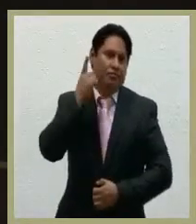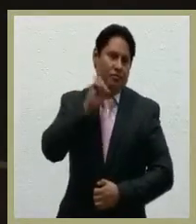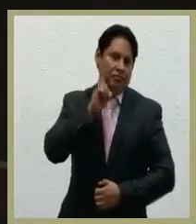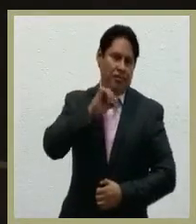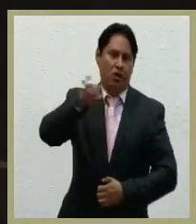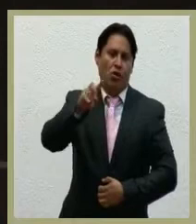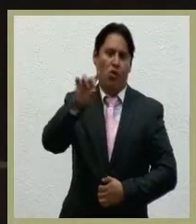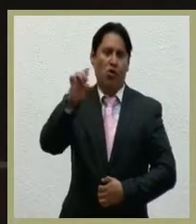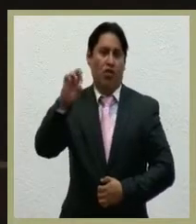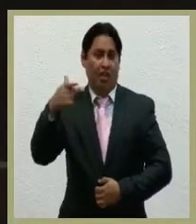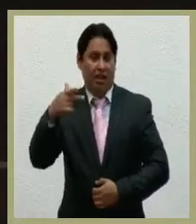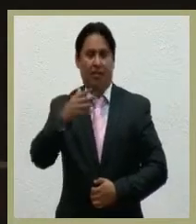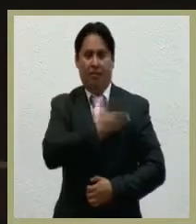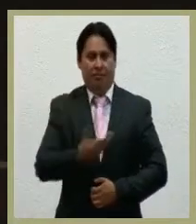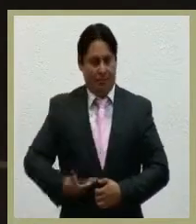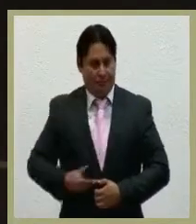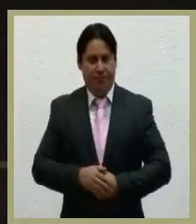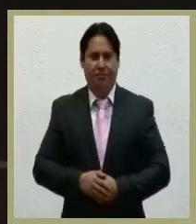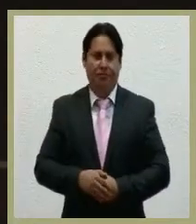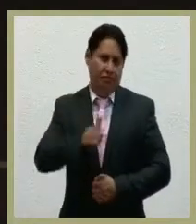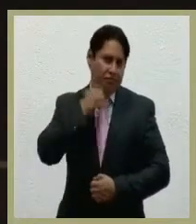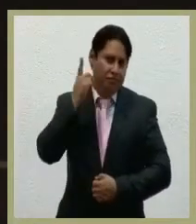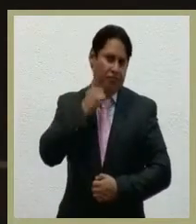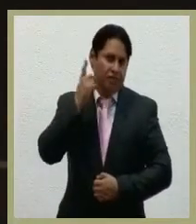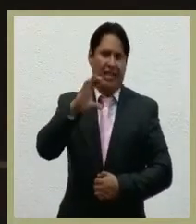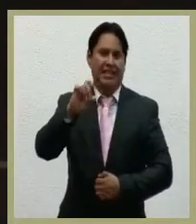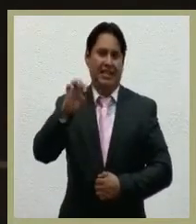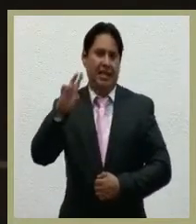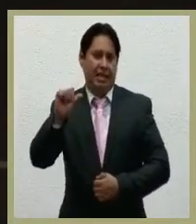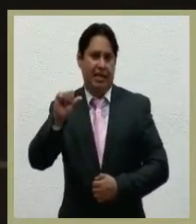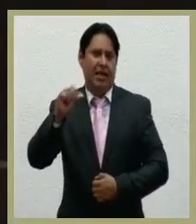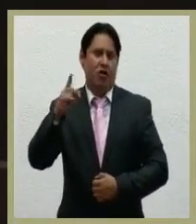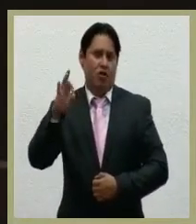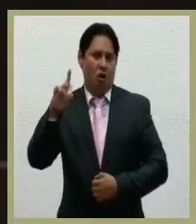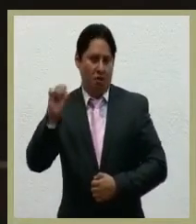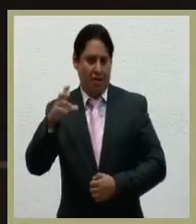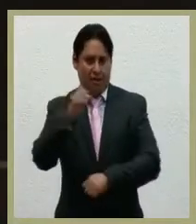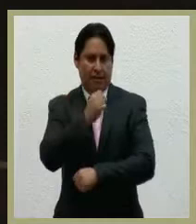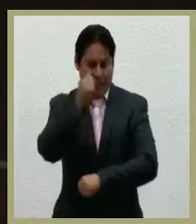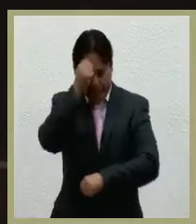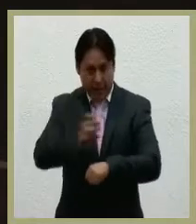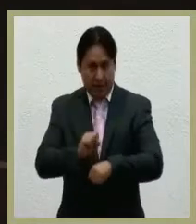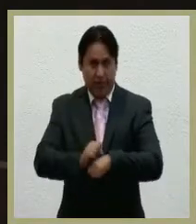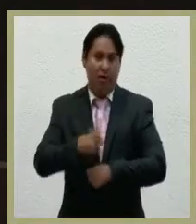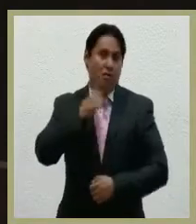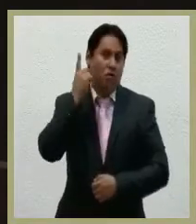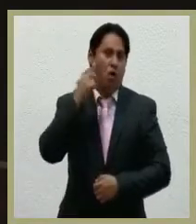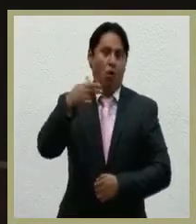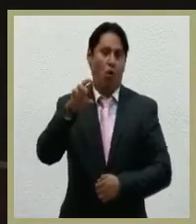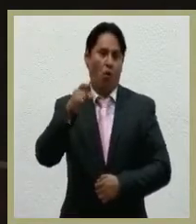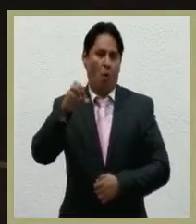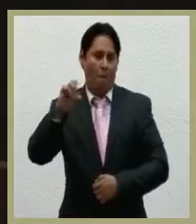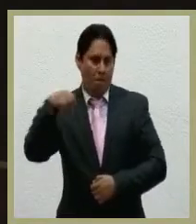Judith Torres Vera, presidenta. Diputada Cecilia López Sánchez, secretaria. Diputado Hugo Mauricio